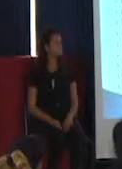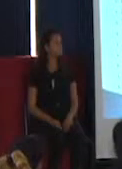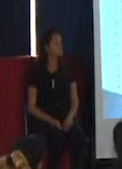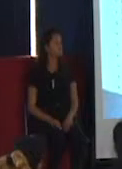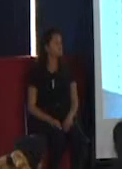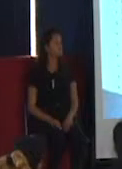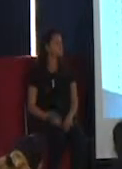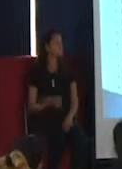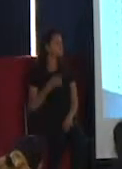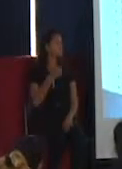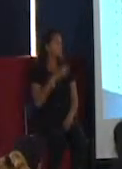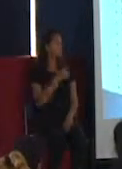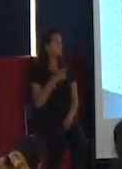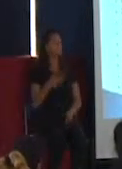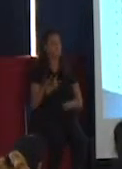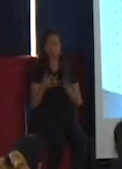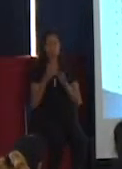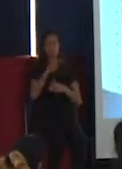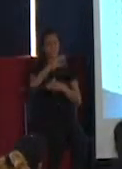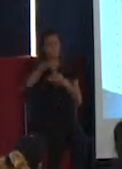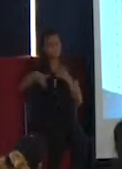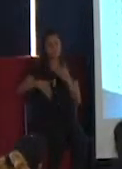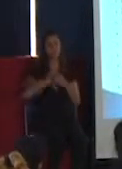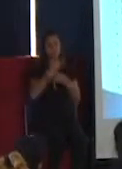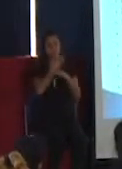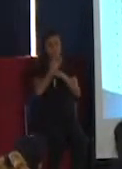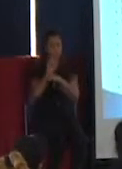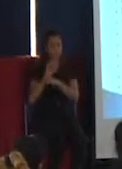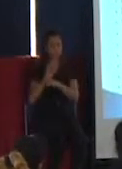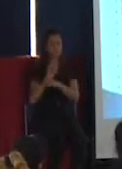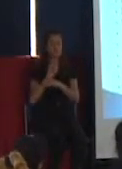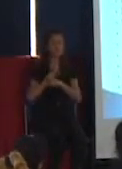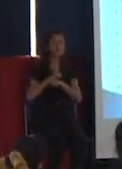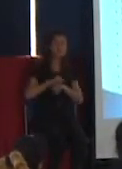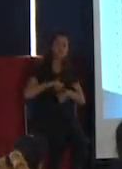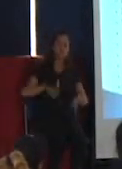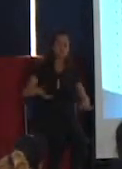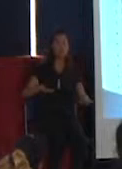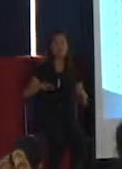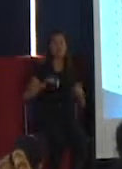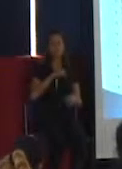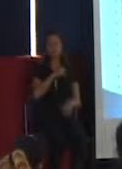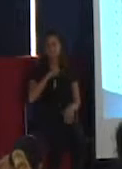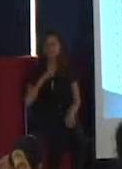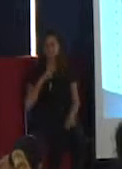en todas las instituciones, tanto públicas como privadas.